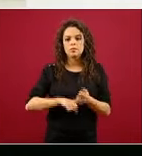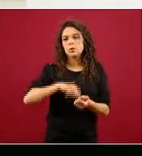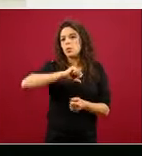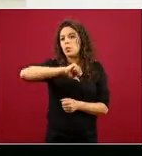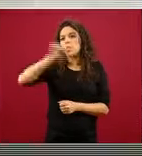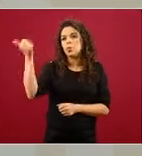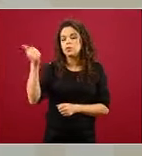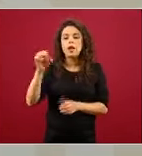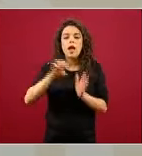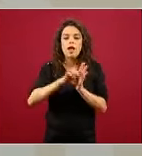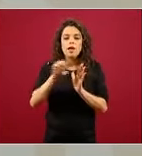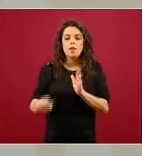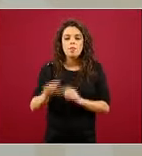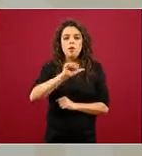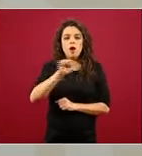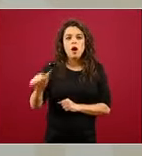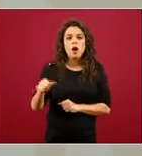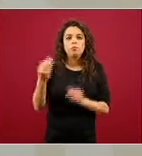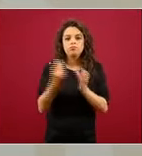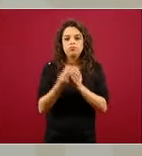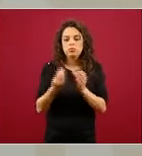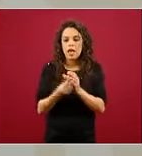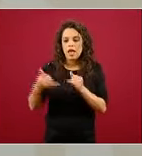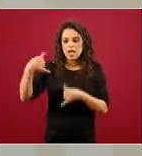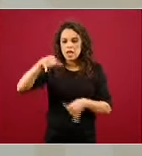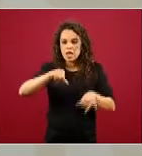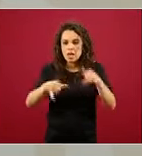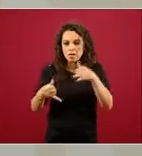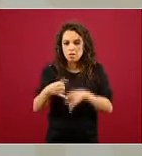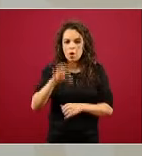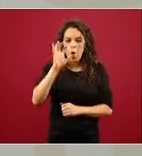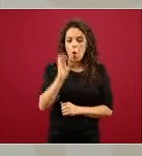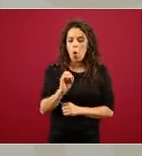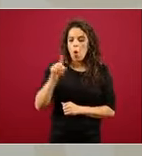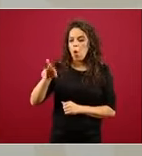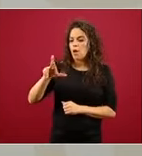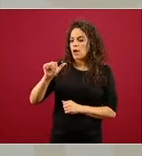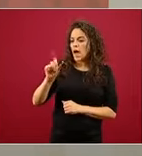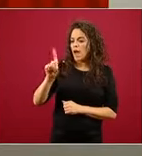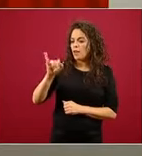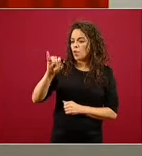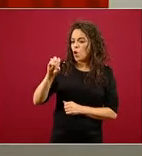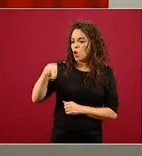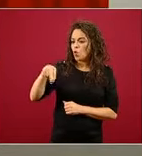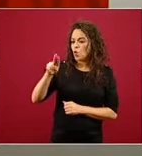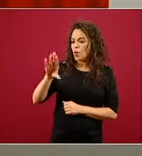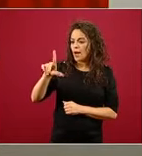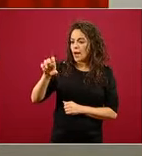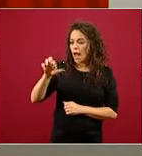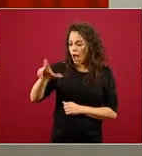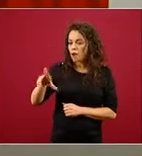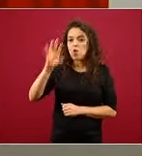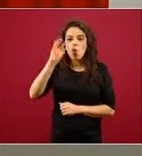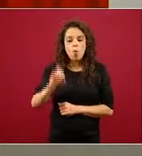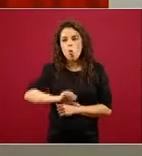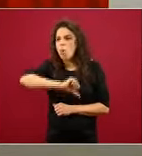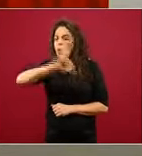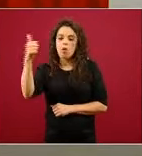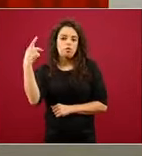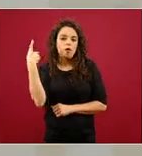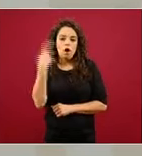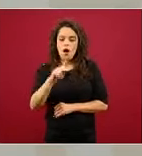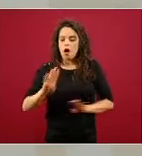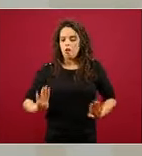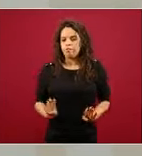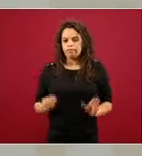ejemplo eventos químicos, eventos radionucleares o de cualquier otra, de cualquier otro tipo que pueda